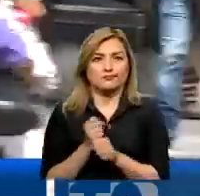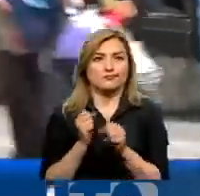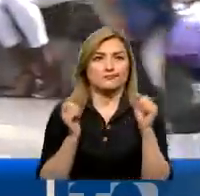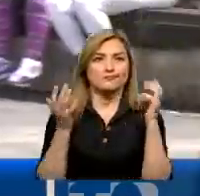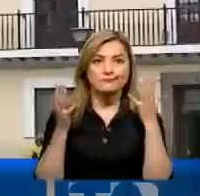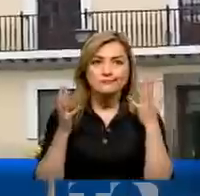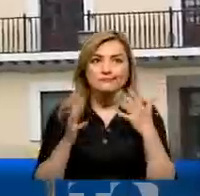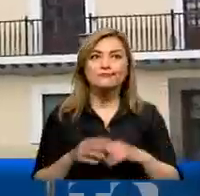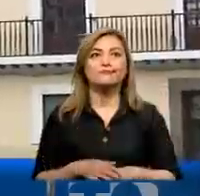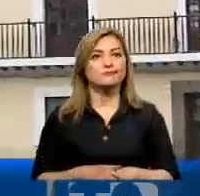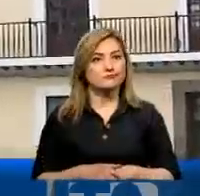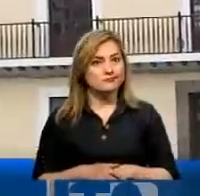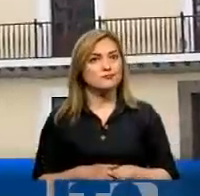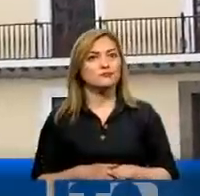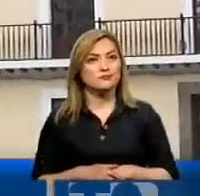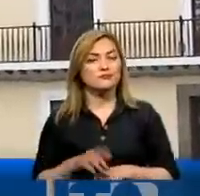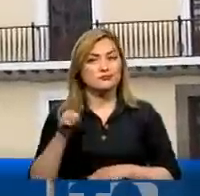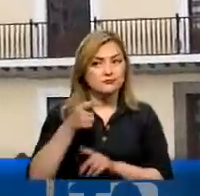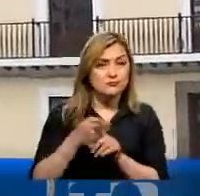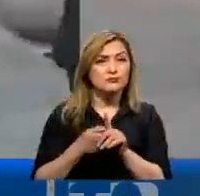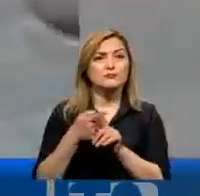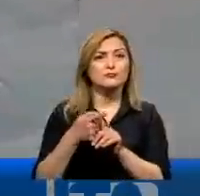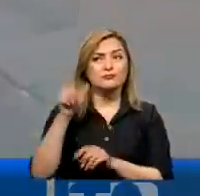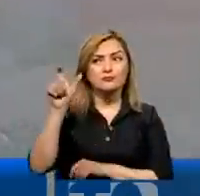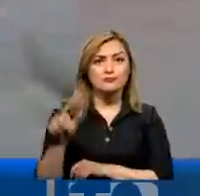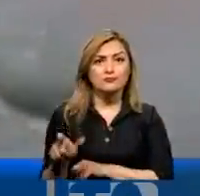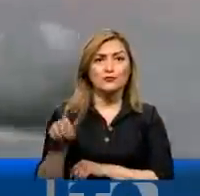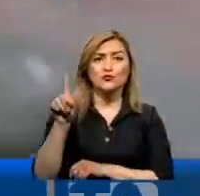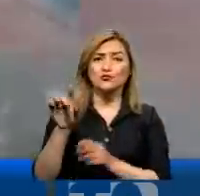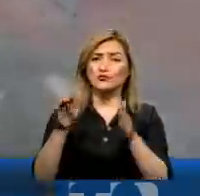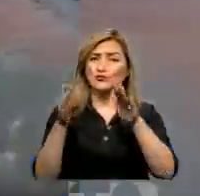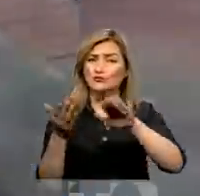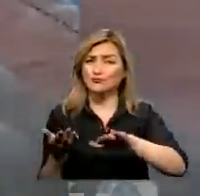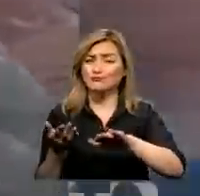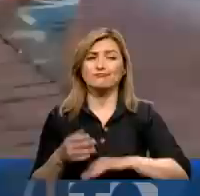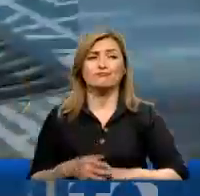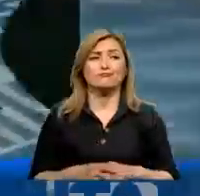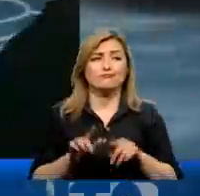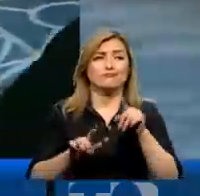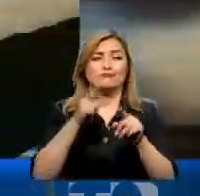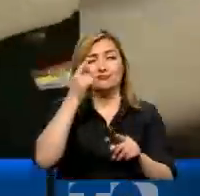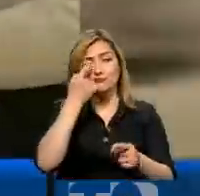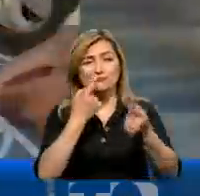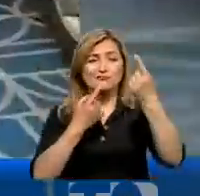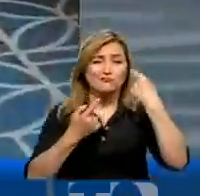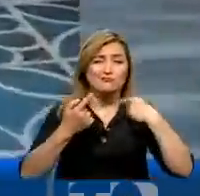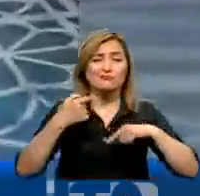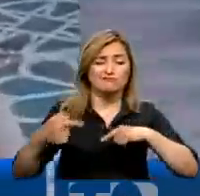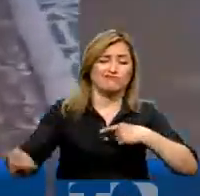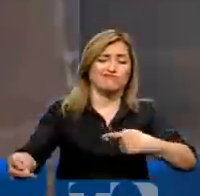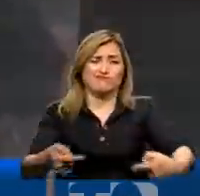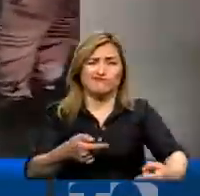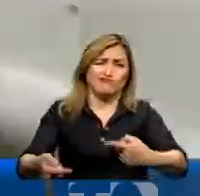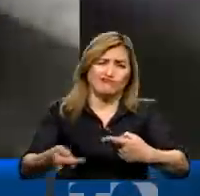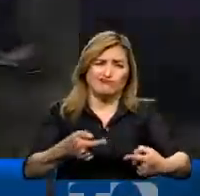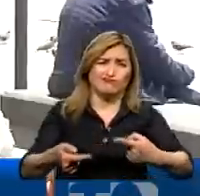centro histórico. Solo en lo que va de este mes, una persona ha fallecido y varias han resultado heridas, producto de las